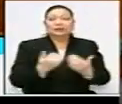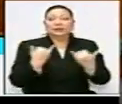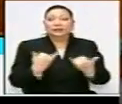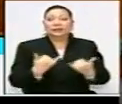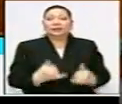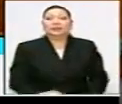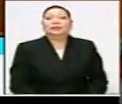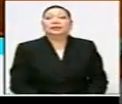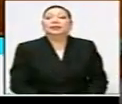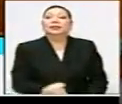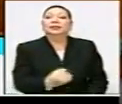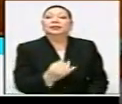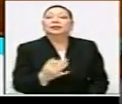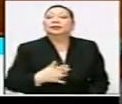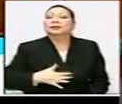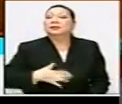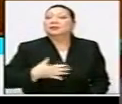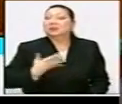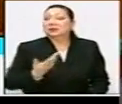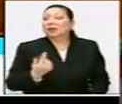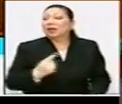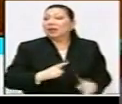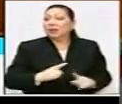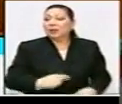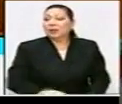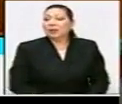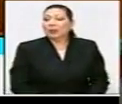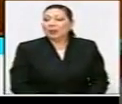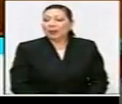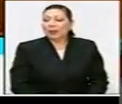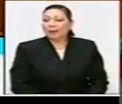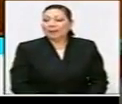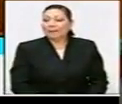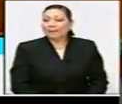efectivamente aquellas posibilidades que en algún momento...